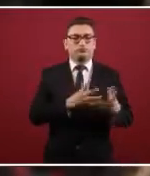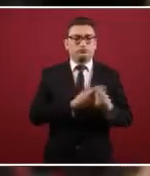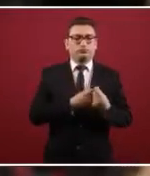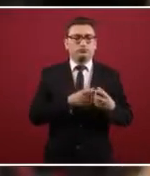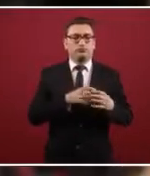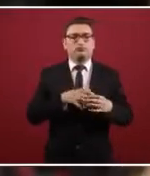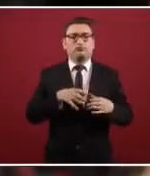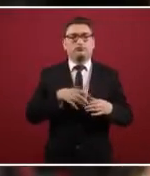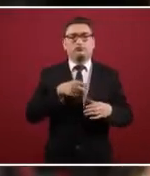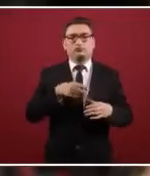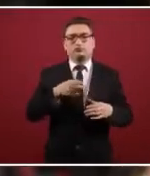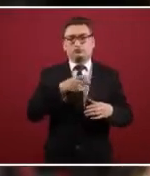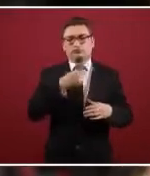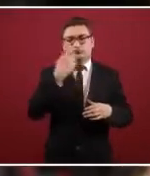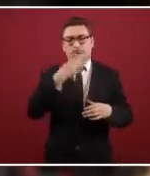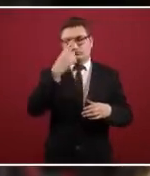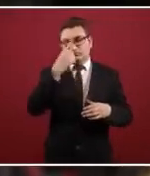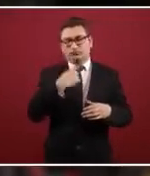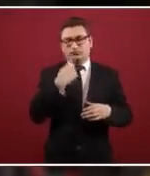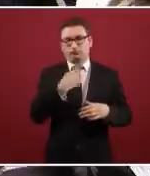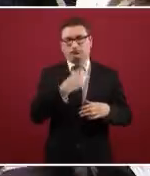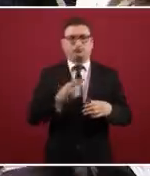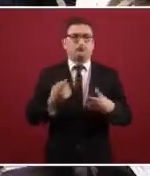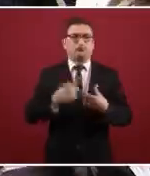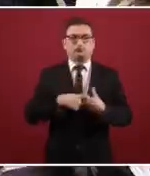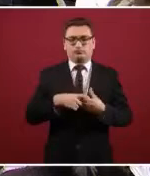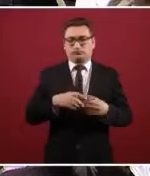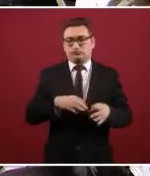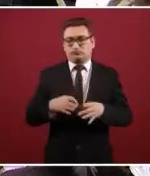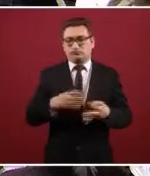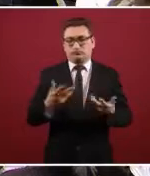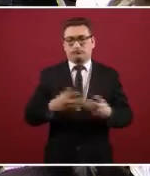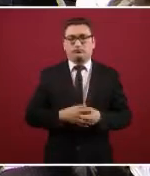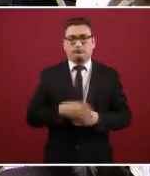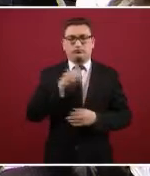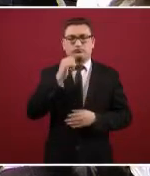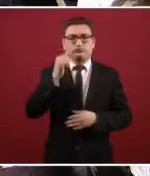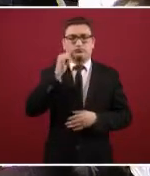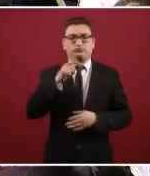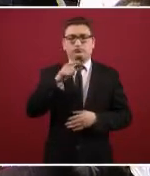perfil? Esa sería la segunda. Y un pequeño apunte. Ayer usted citó